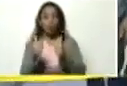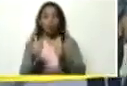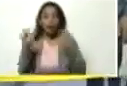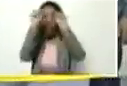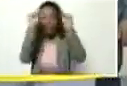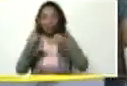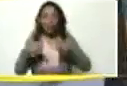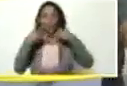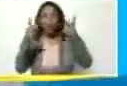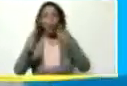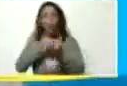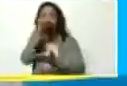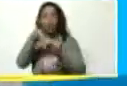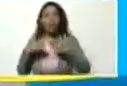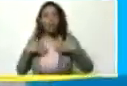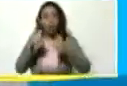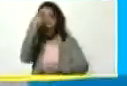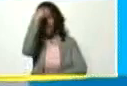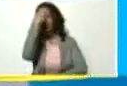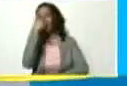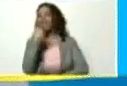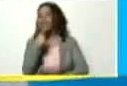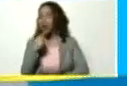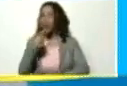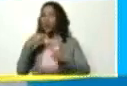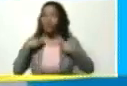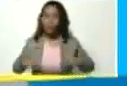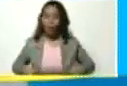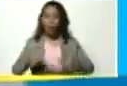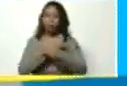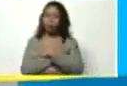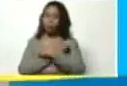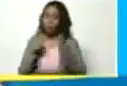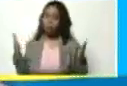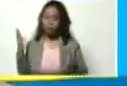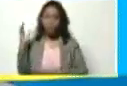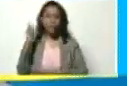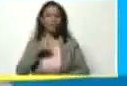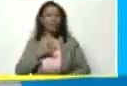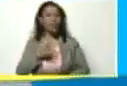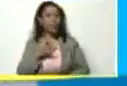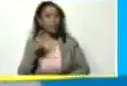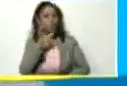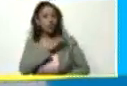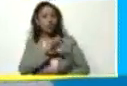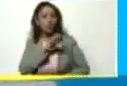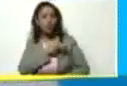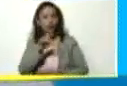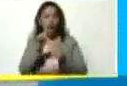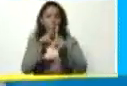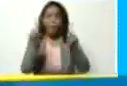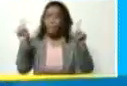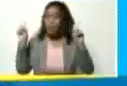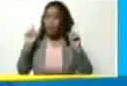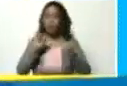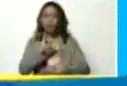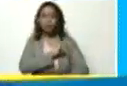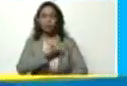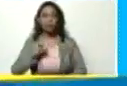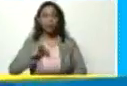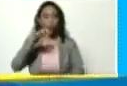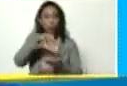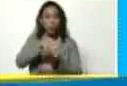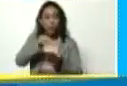Público Nacional de Salud con un perfil humanista, solidario, con sensibilidad social, ambiental e identidad regional